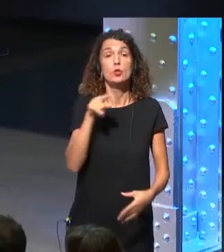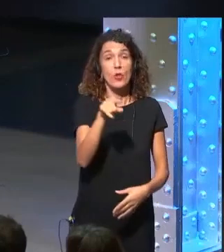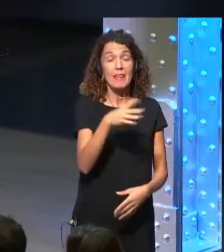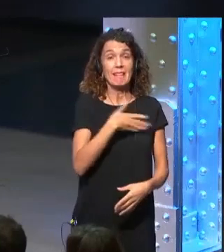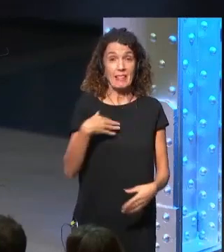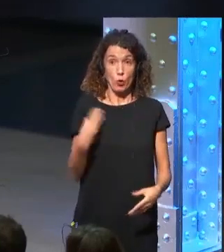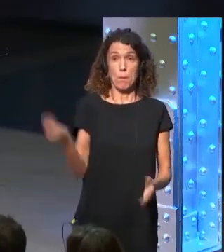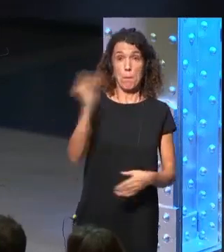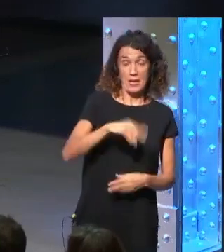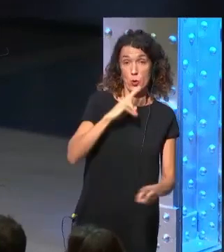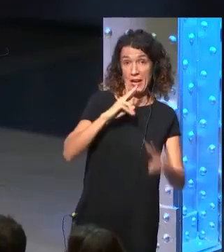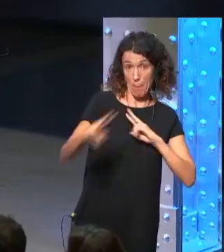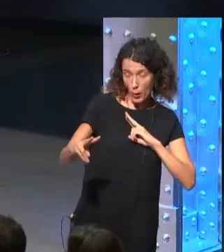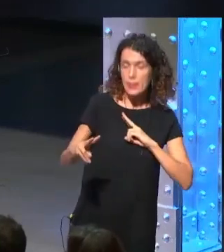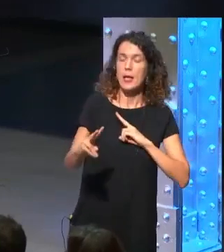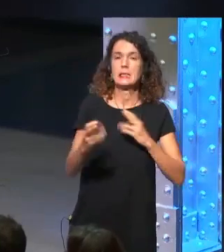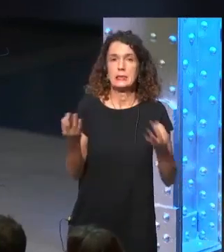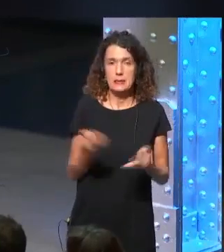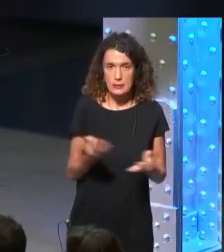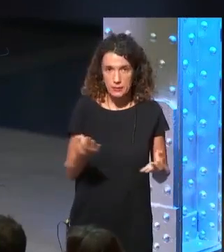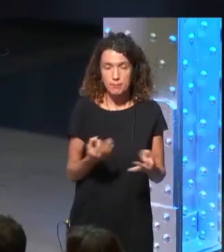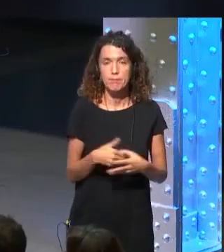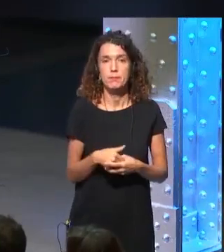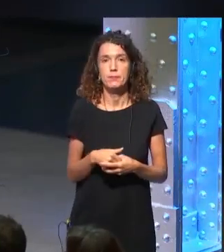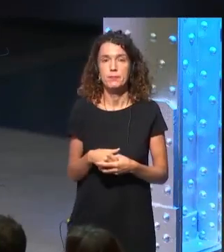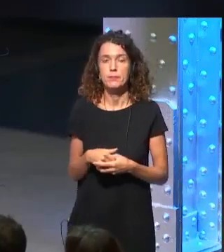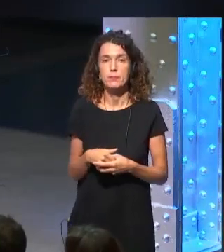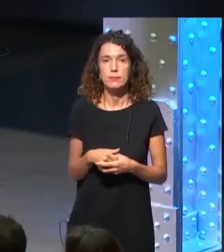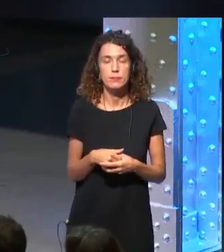pregunta es que, bueno, hay